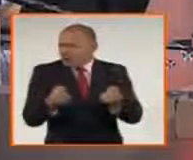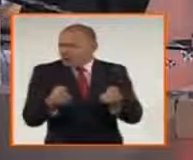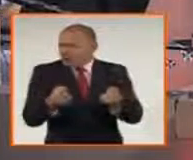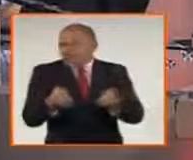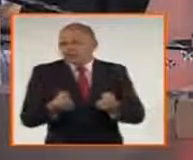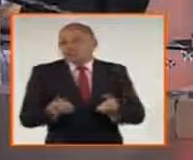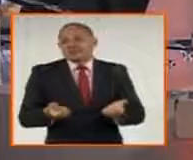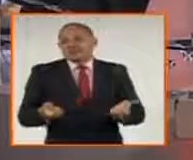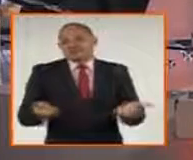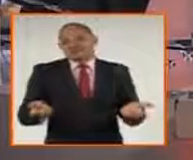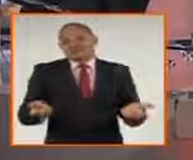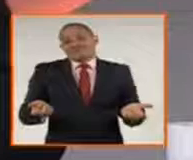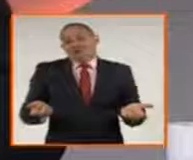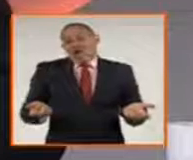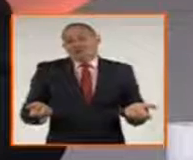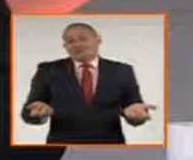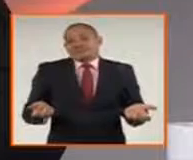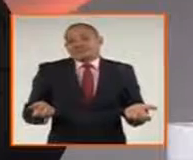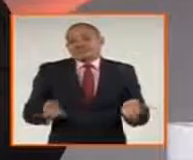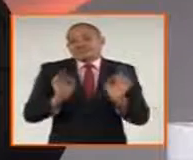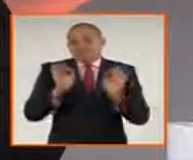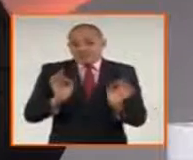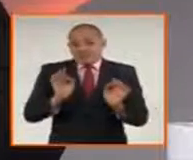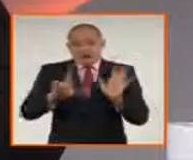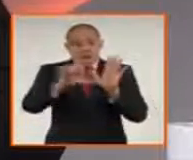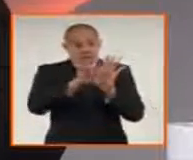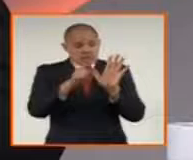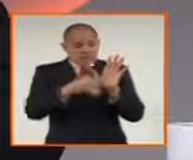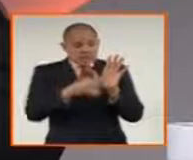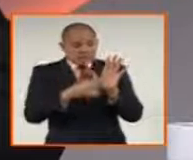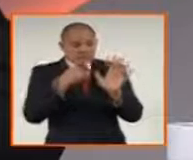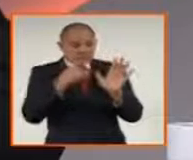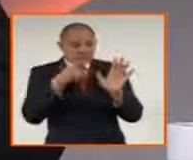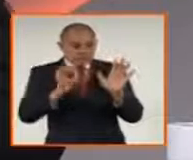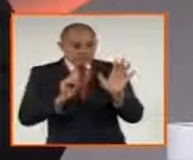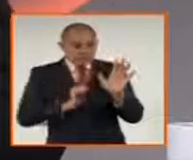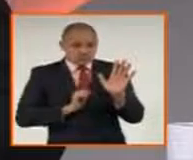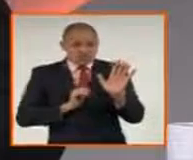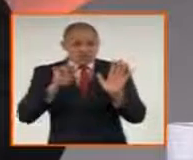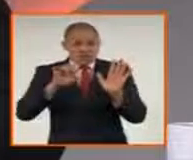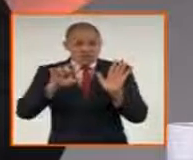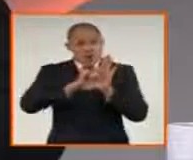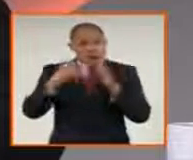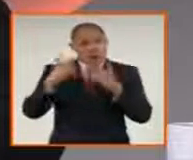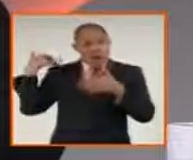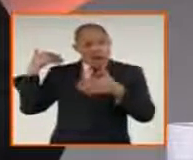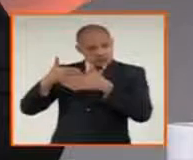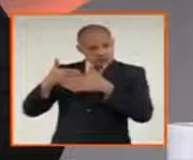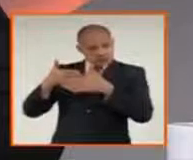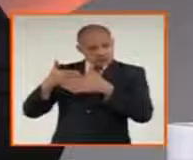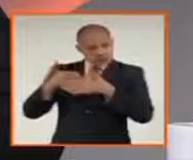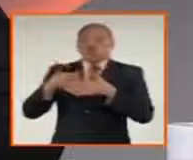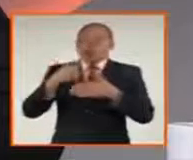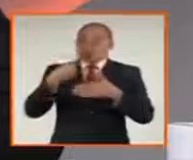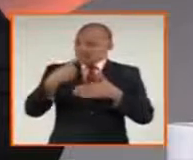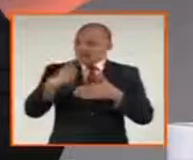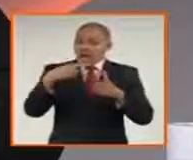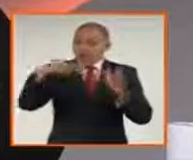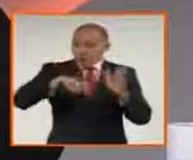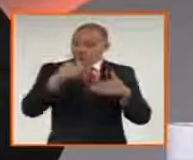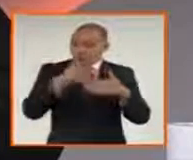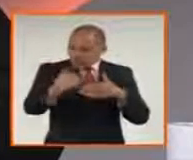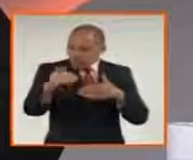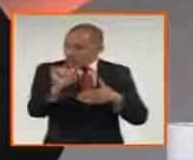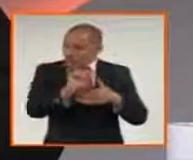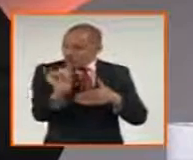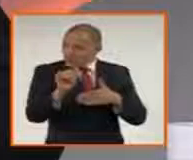supuesto, tienen que estar vinculados y la ley, el código vigente, pero también el proyecto, determina cuáles son las personas entre las